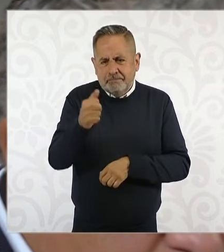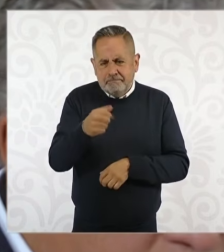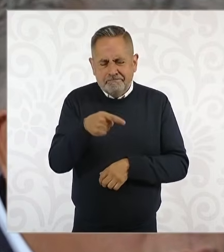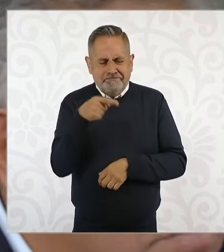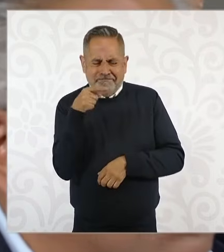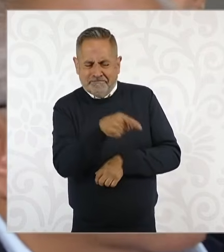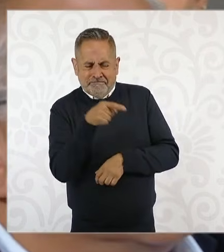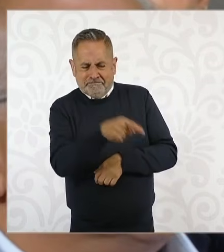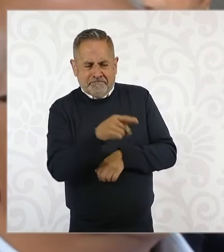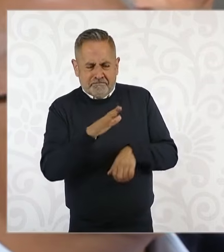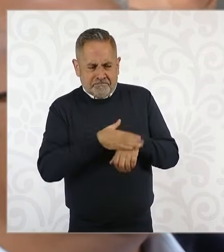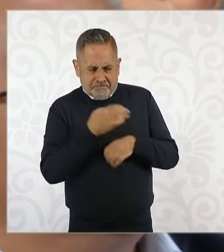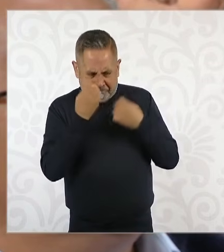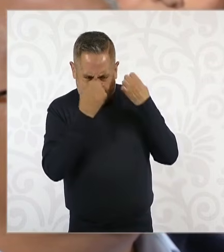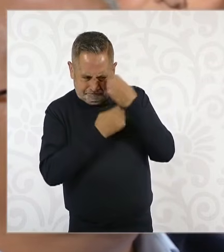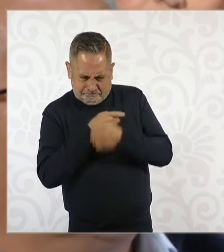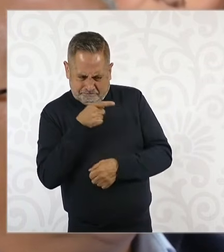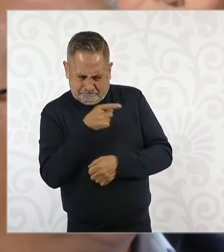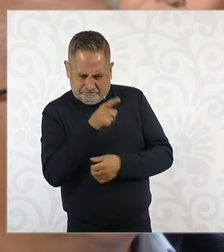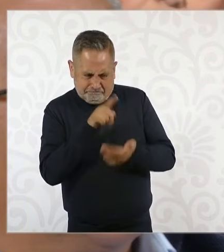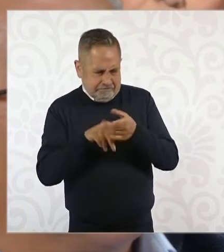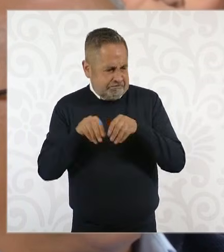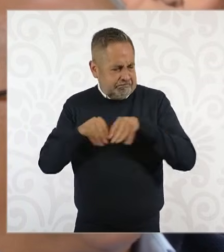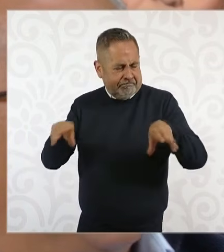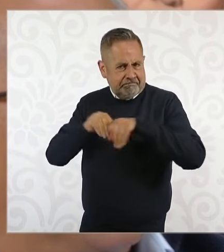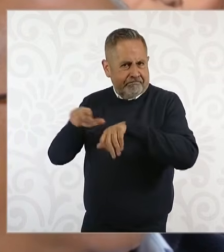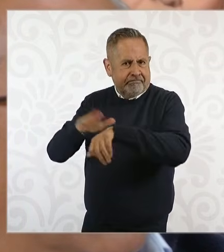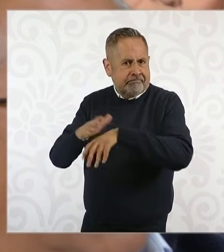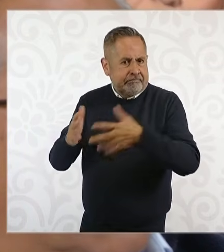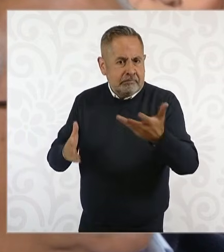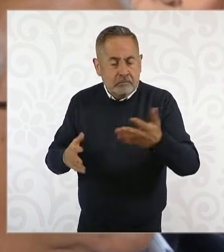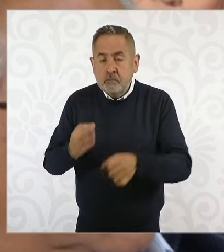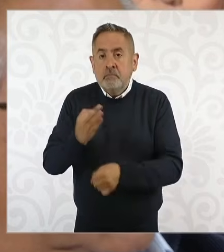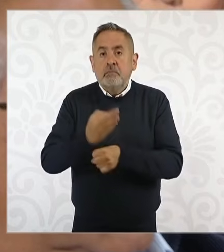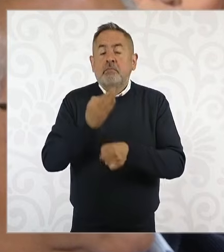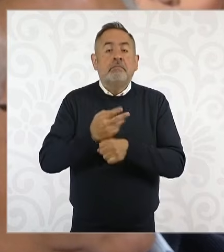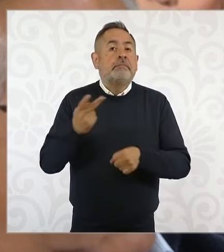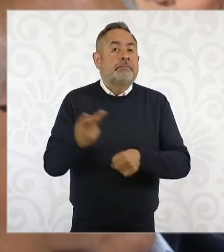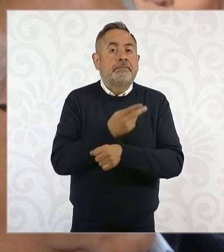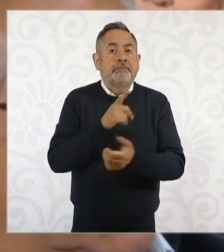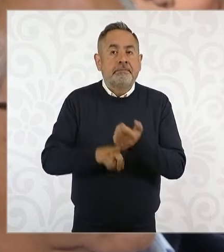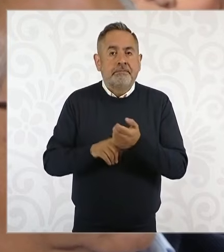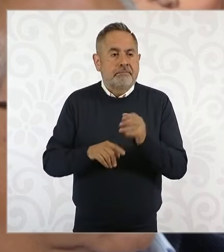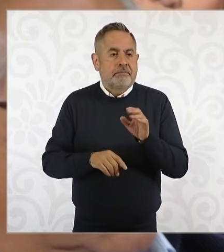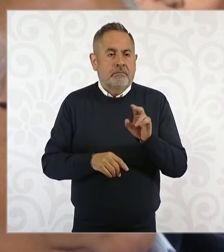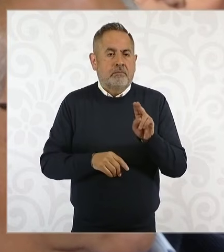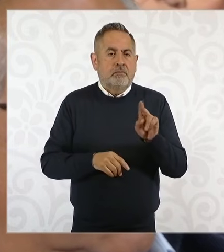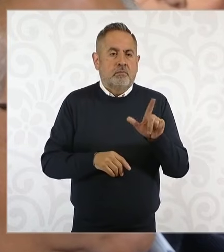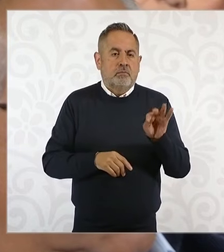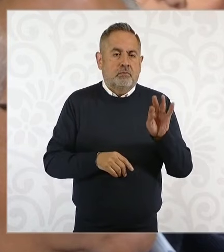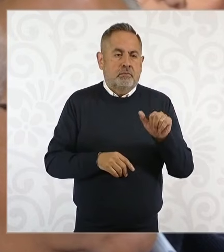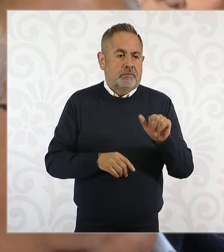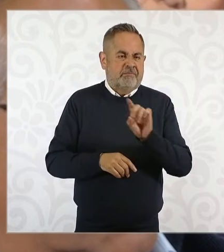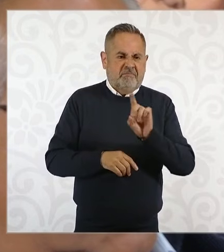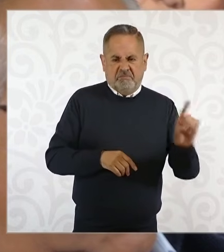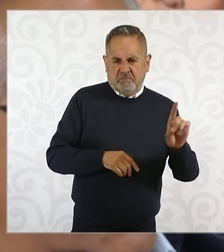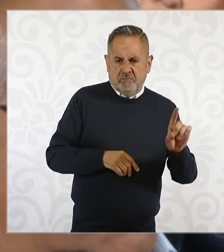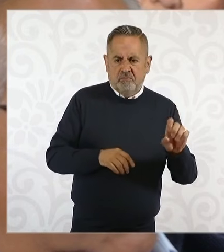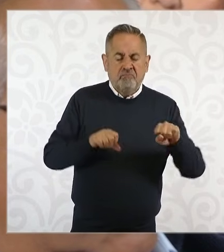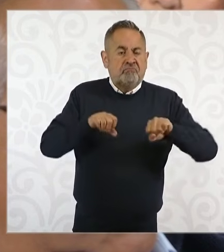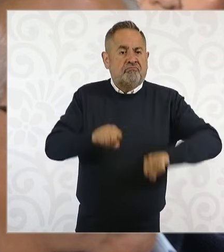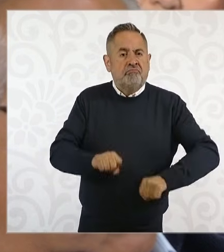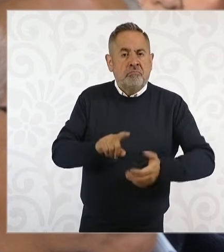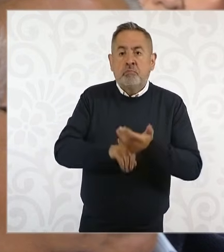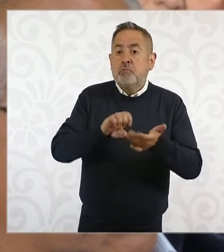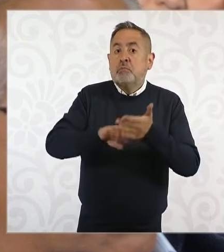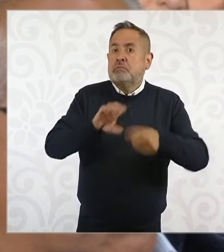en estos avances, sobre todo en un momento, Presidenta, en donde la extrema derecha pues ha llegado al poder en países